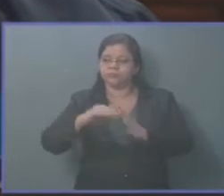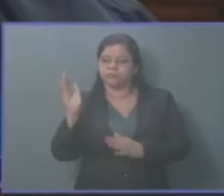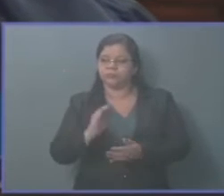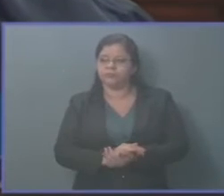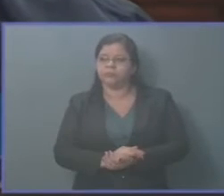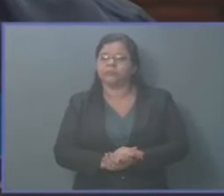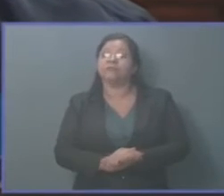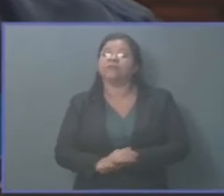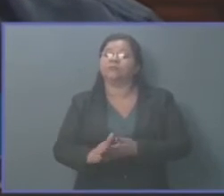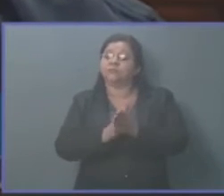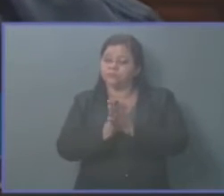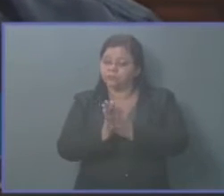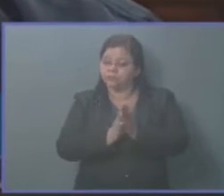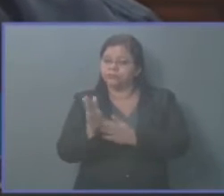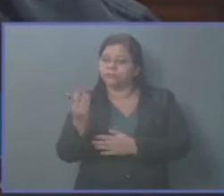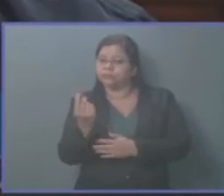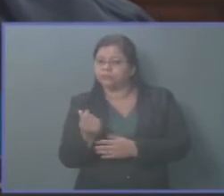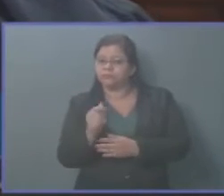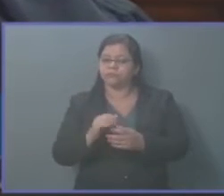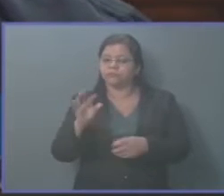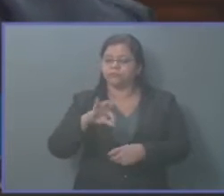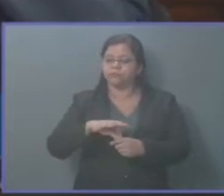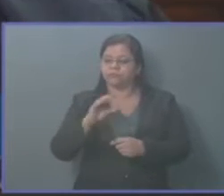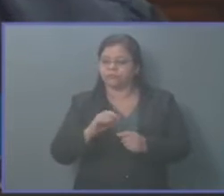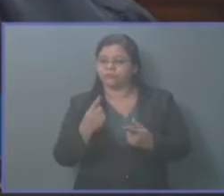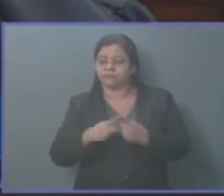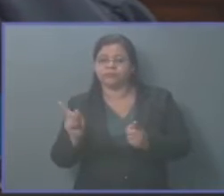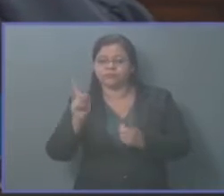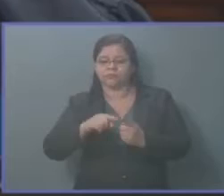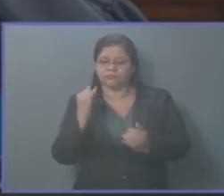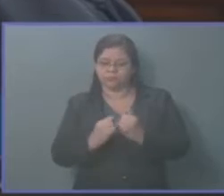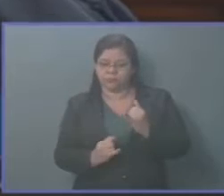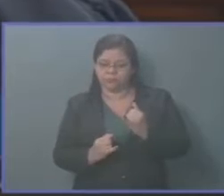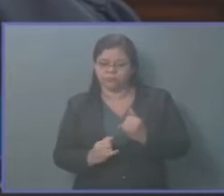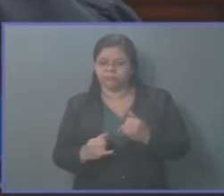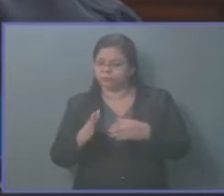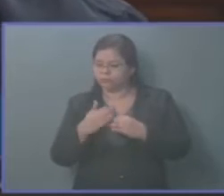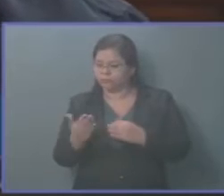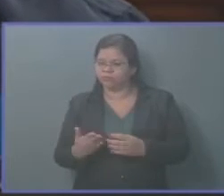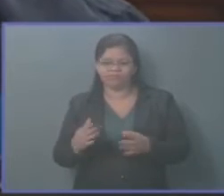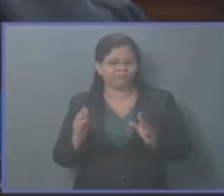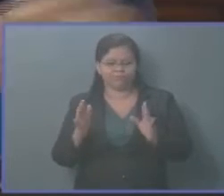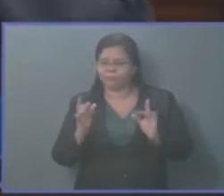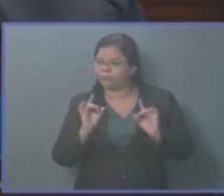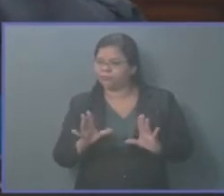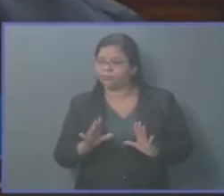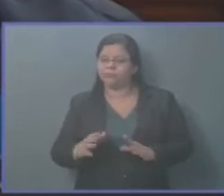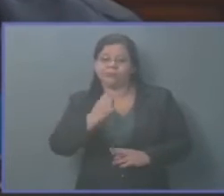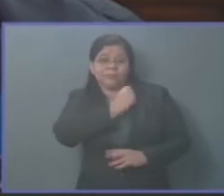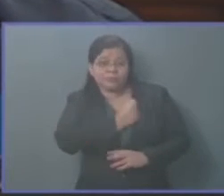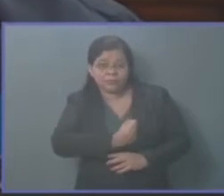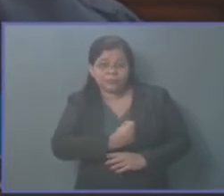políticos, partidarios y cálculos electorales que al final se convierten en fracaso. Y quien sufre